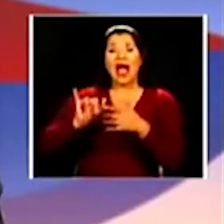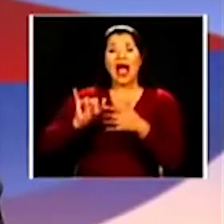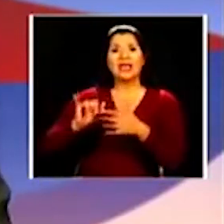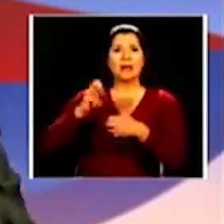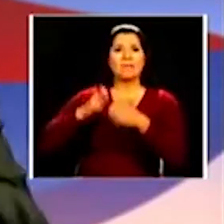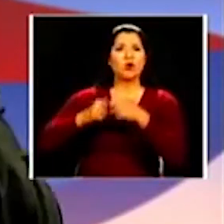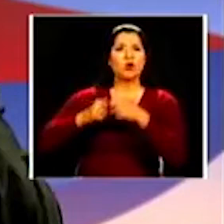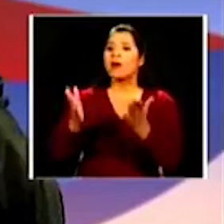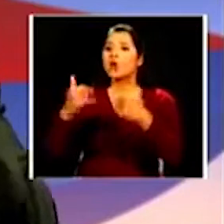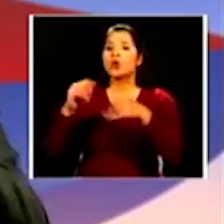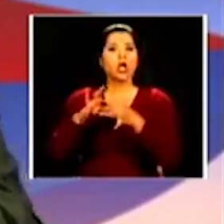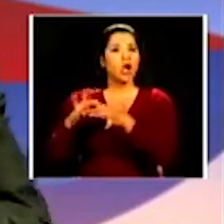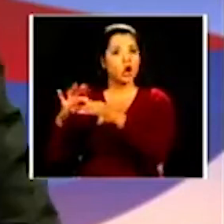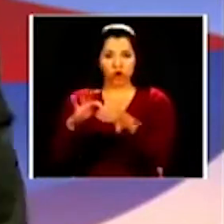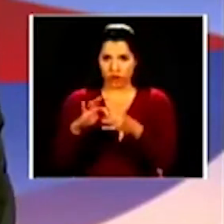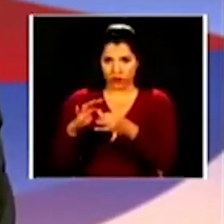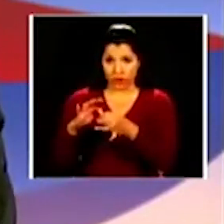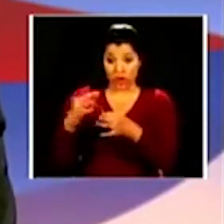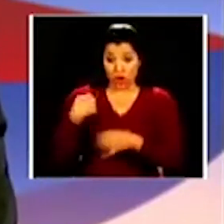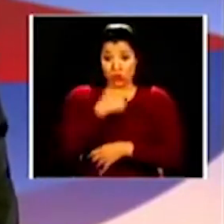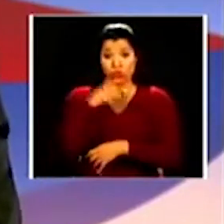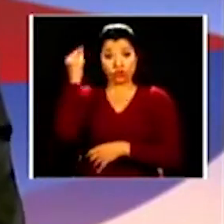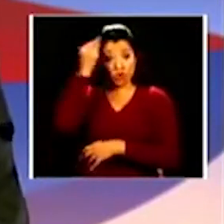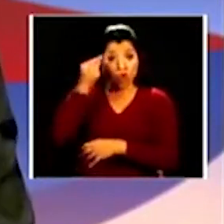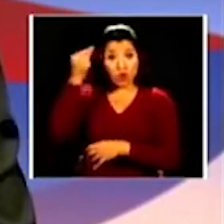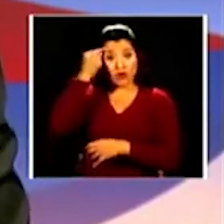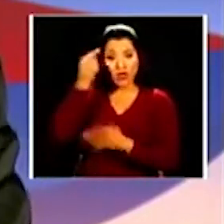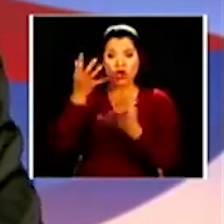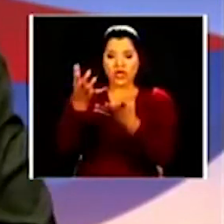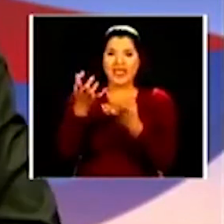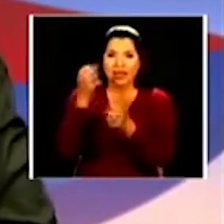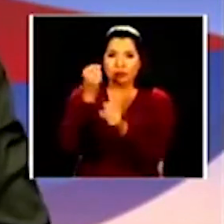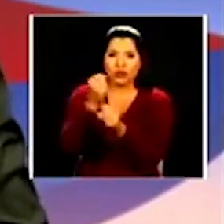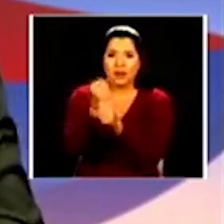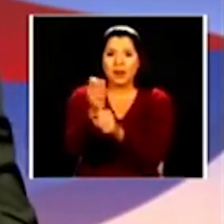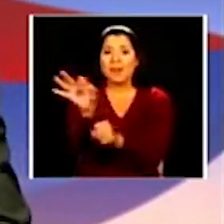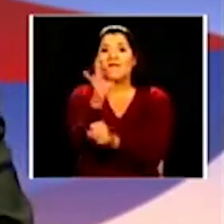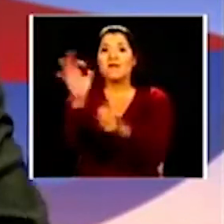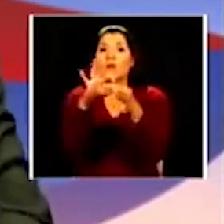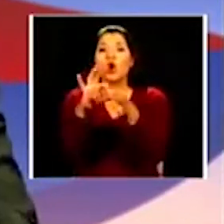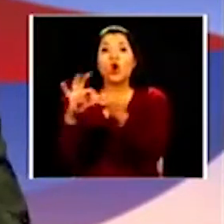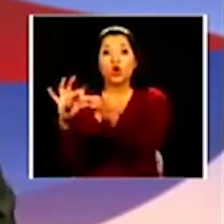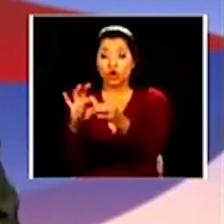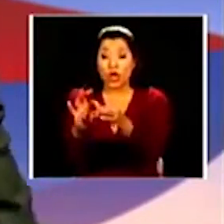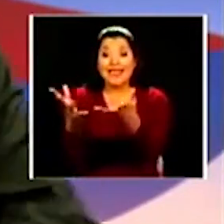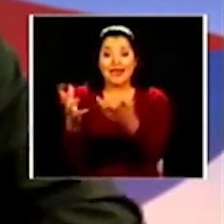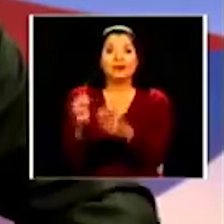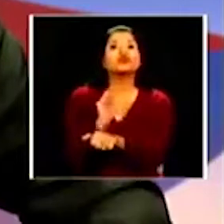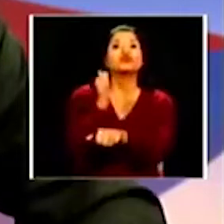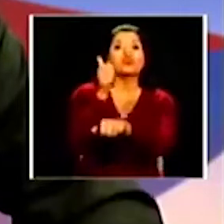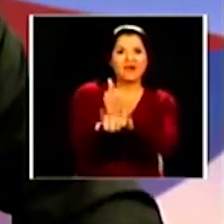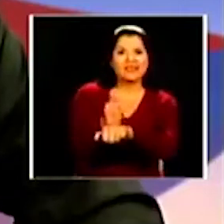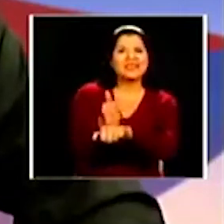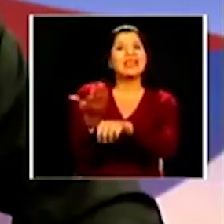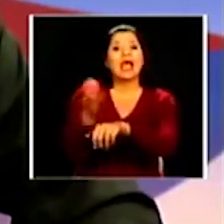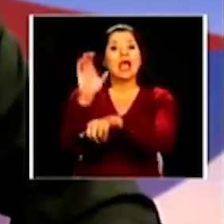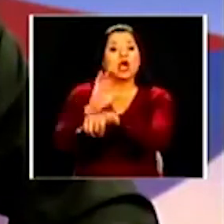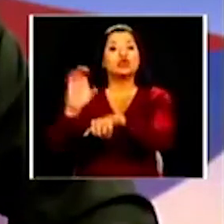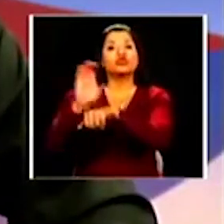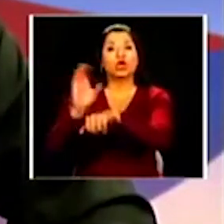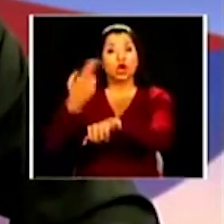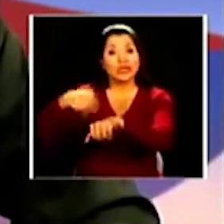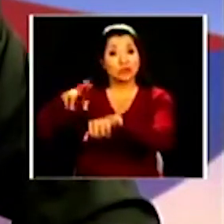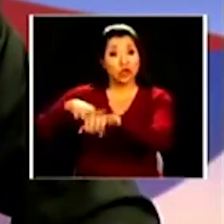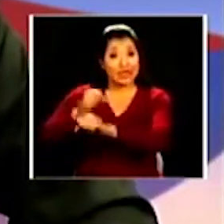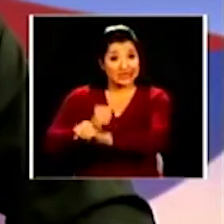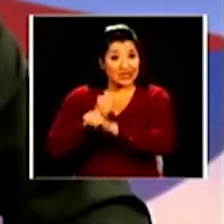una coordinación. En un gobierno nuestro trabajaremos coordinadamente, se establecerá y se activará el Consejo Nacional de Seguridad, que me